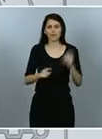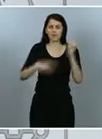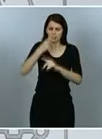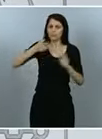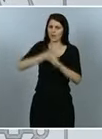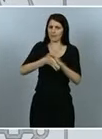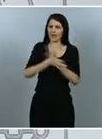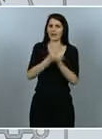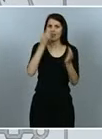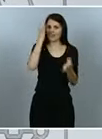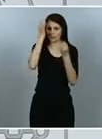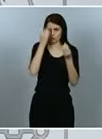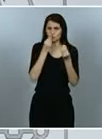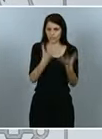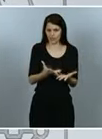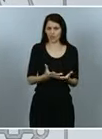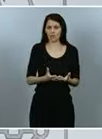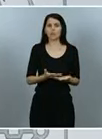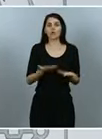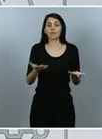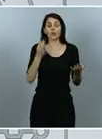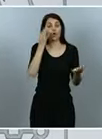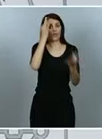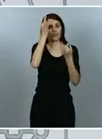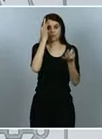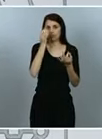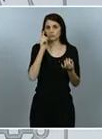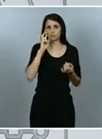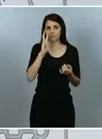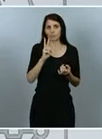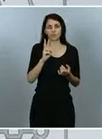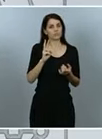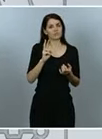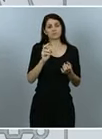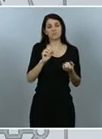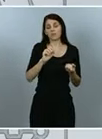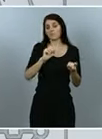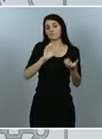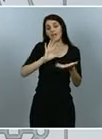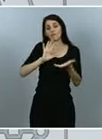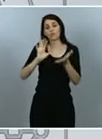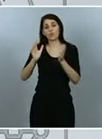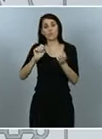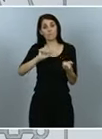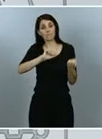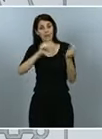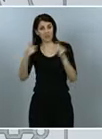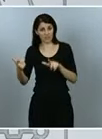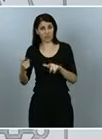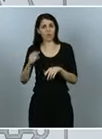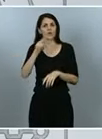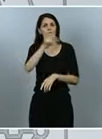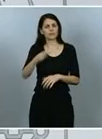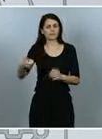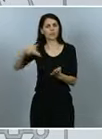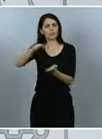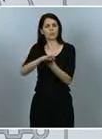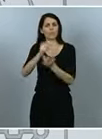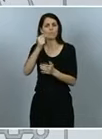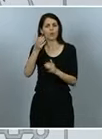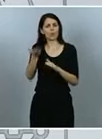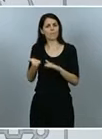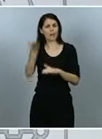pero que tienen una evolución similar a la que tenemos estos otros días los fallecidos están un poco incrementados luego explicaremos también por qué porque